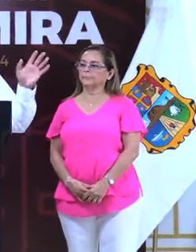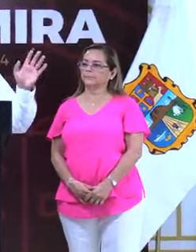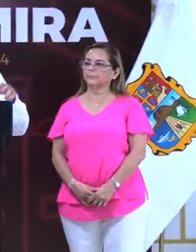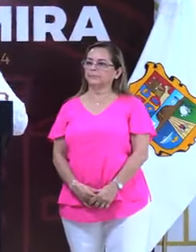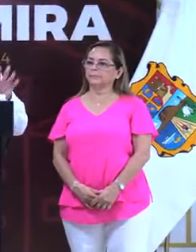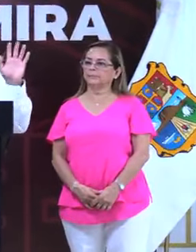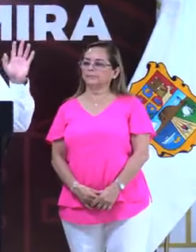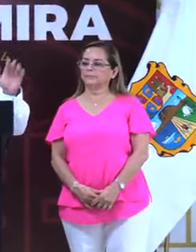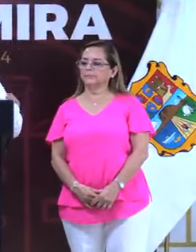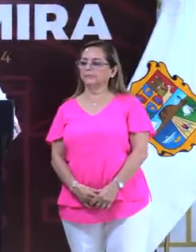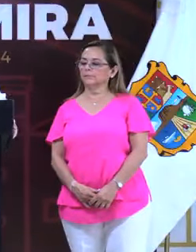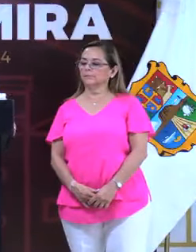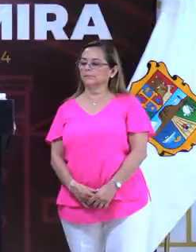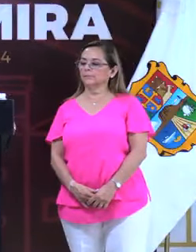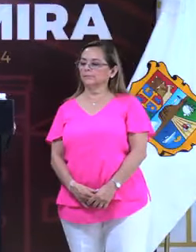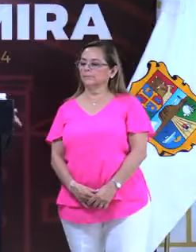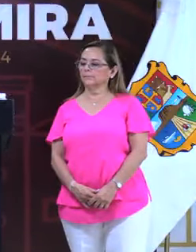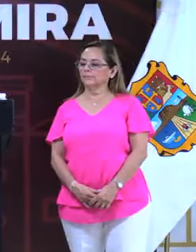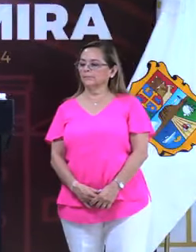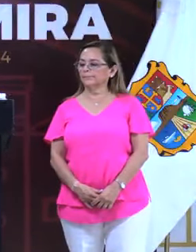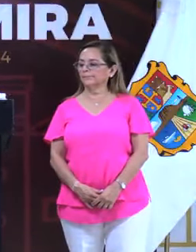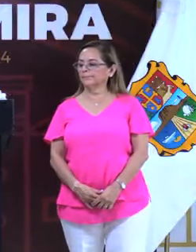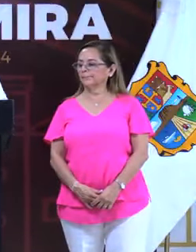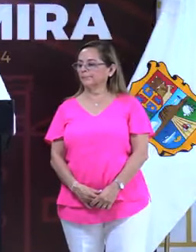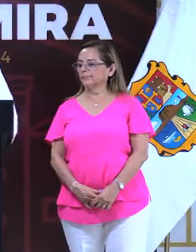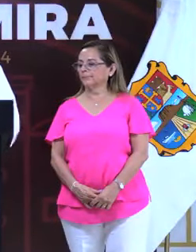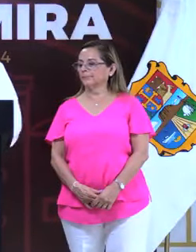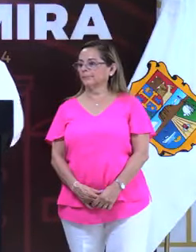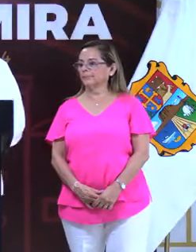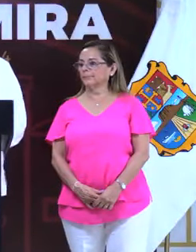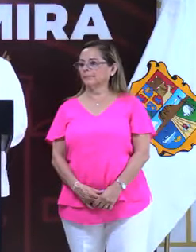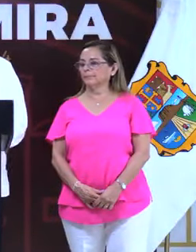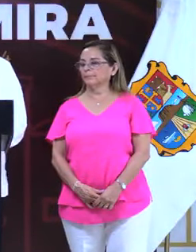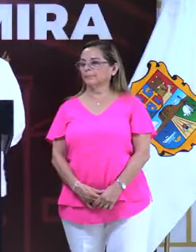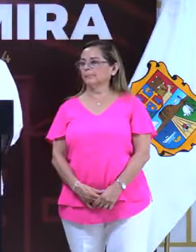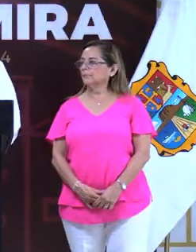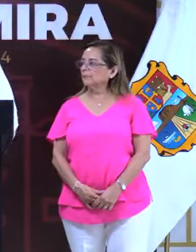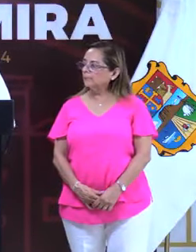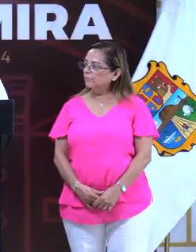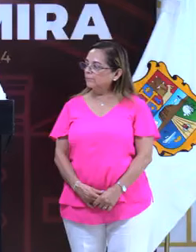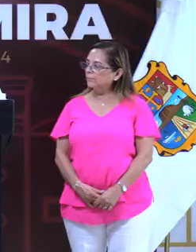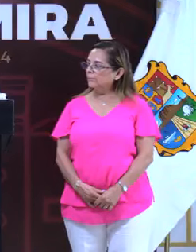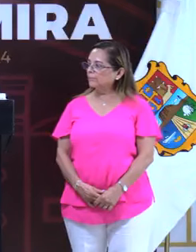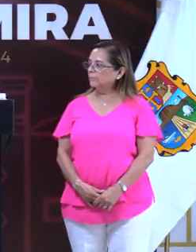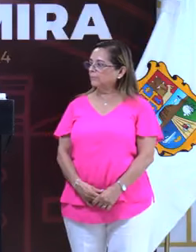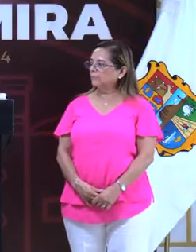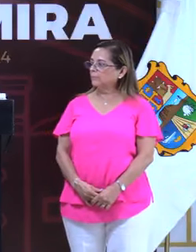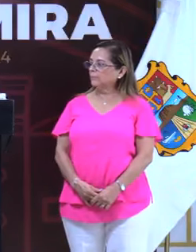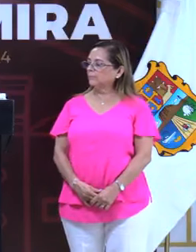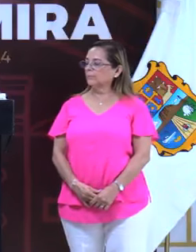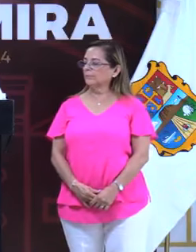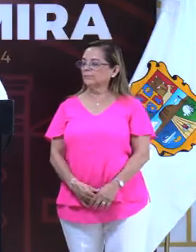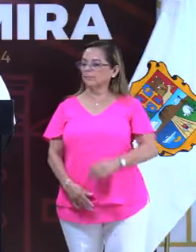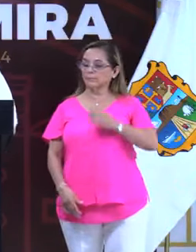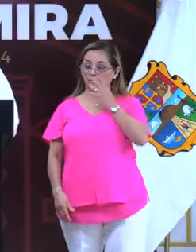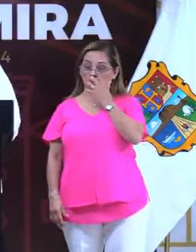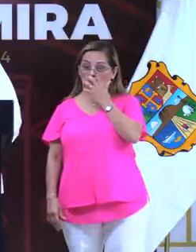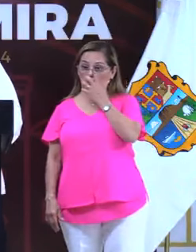ahí, pues ahí se queda ahí en el tintero. Hay que llevarlo a la práctica. Dijimos que este es un problema grave de salud pública. Es